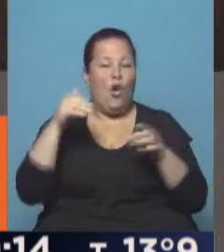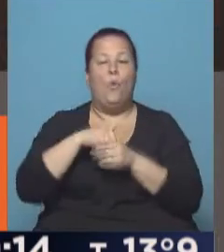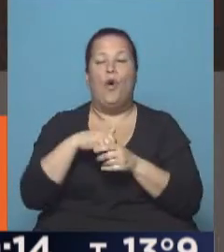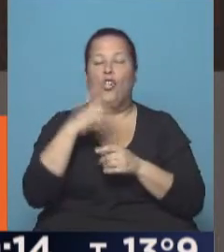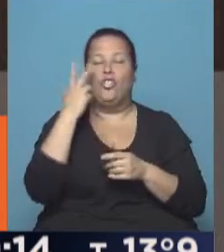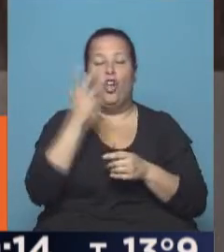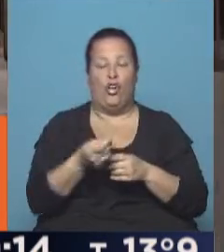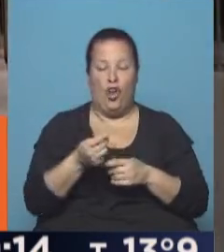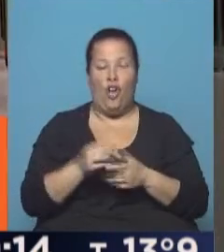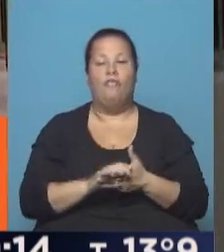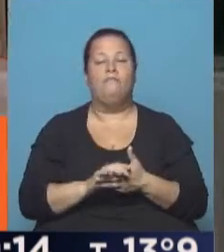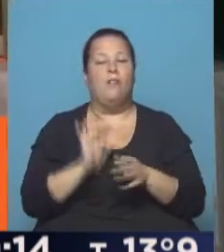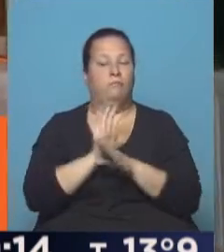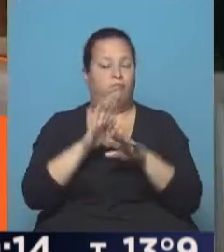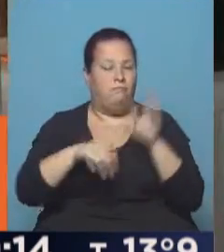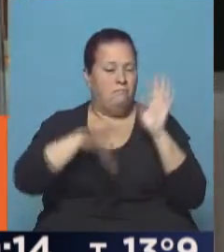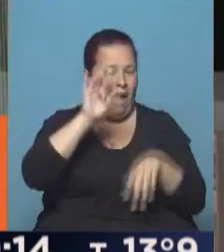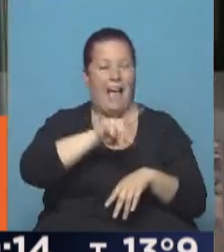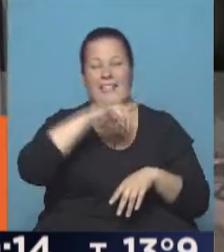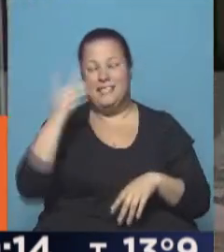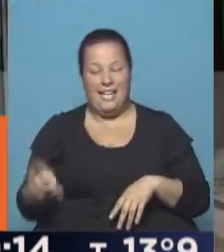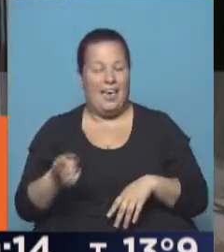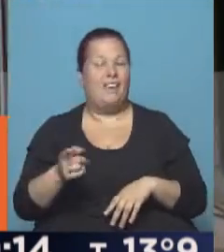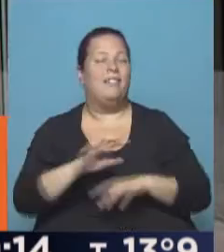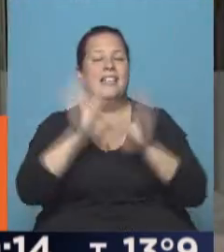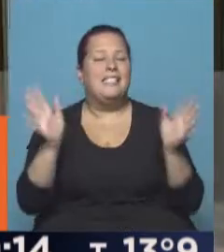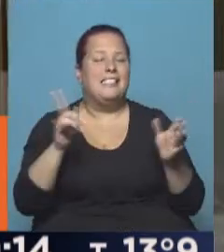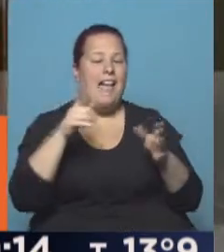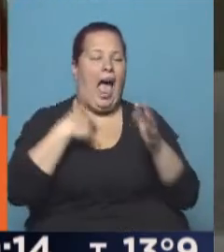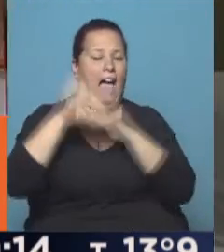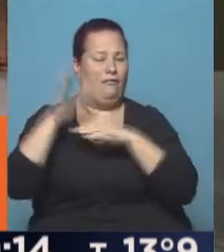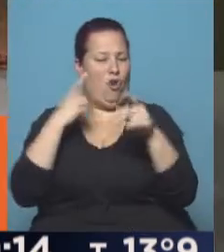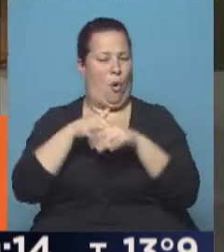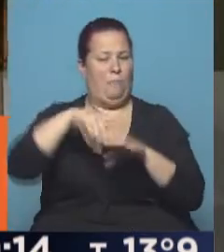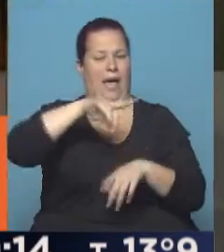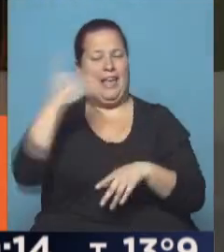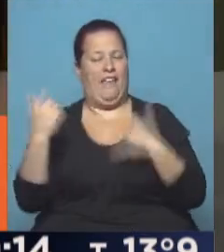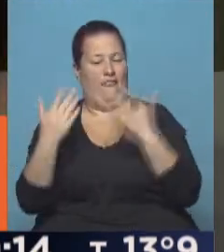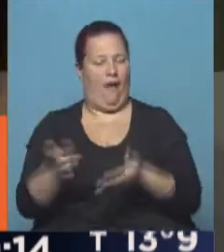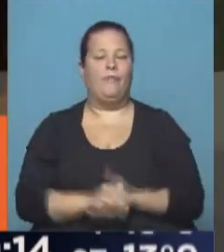votos en contra son muchísimos más, ya las abstenciones son mucho más que los votos a favor.